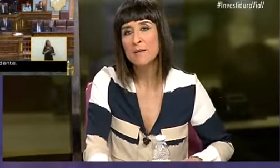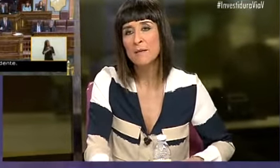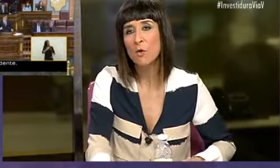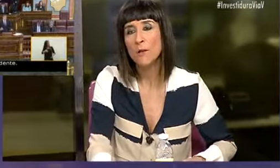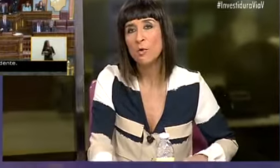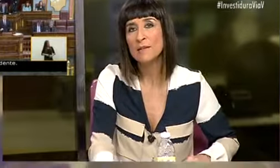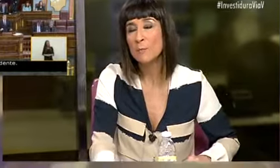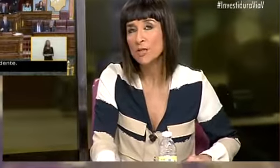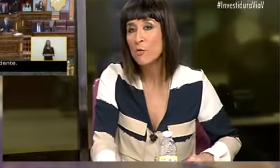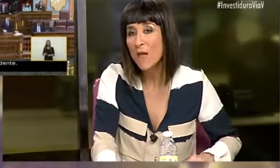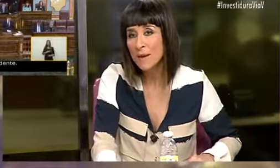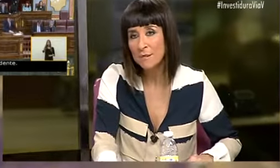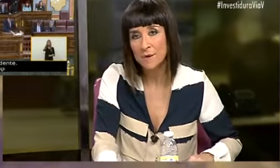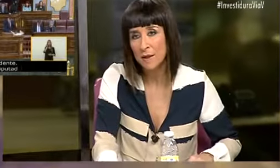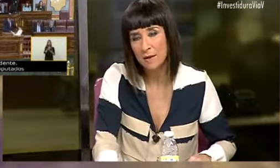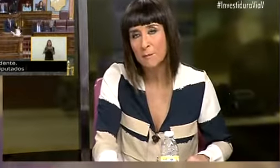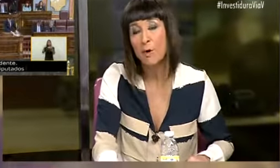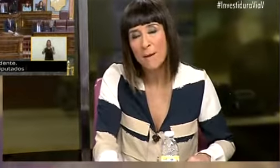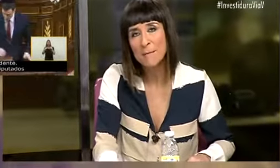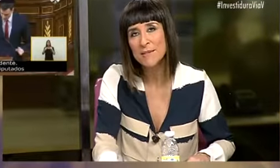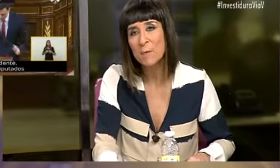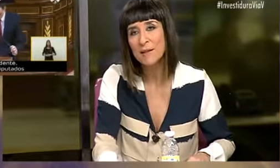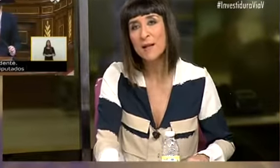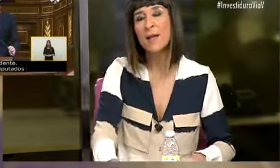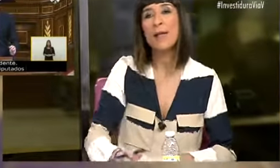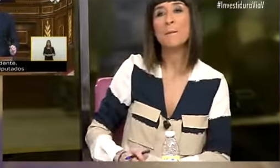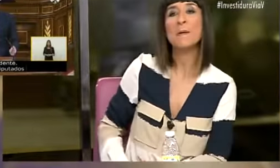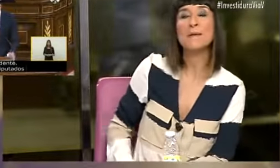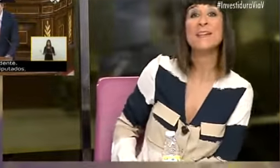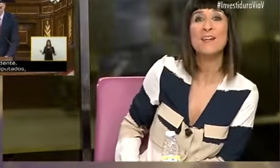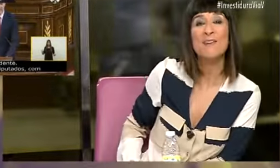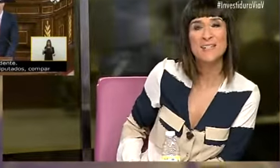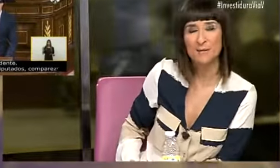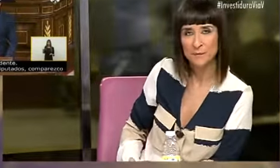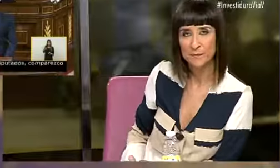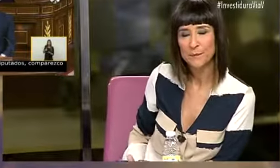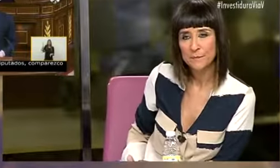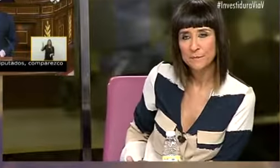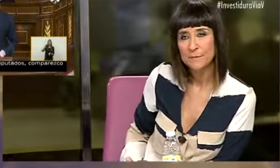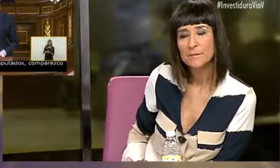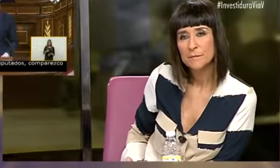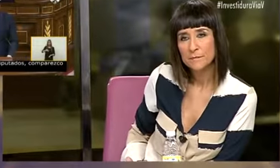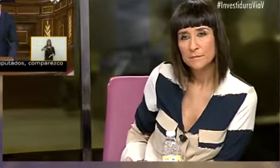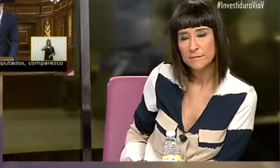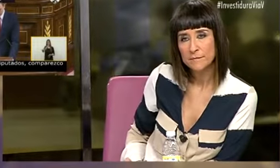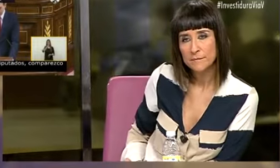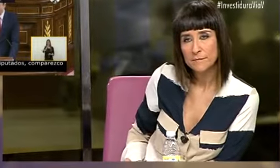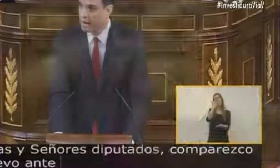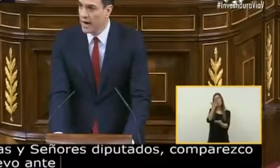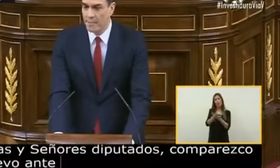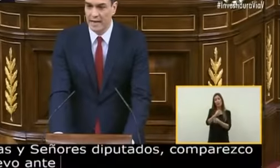ser presidente del Gobierno, lo intenta por segunda vez y probablemente se convertirá en el primer presidente que falla. Para solicitar su